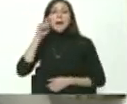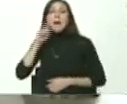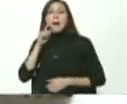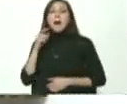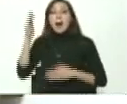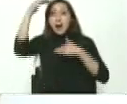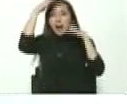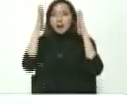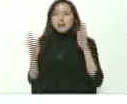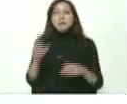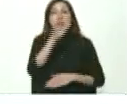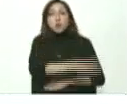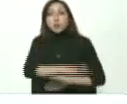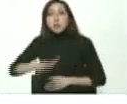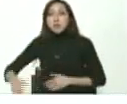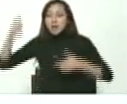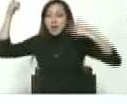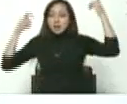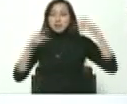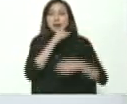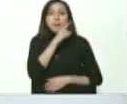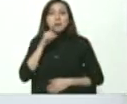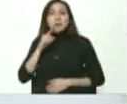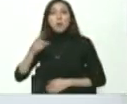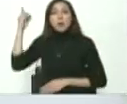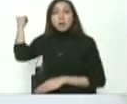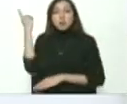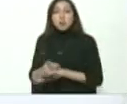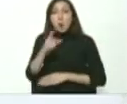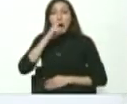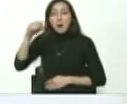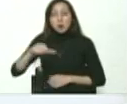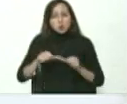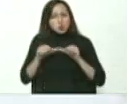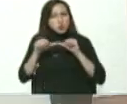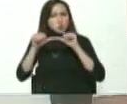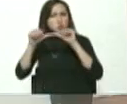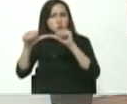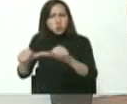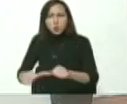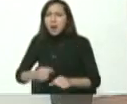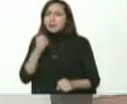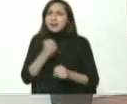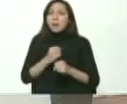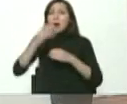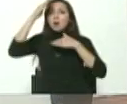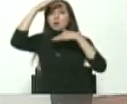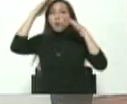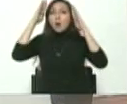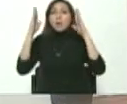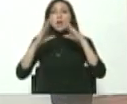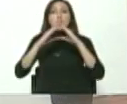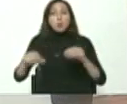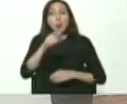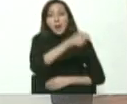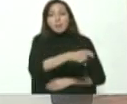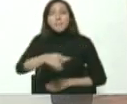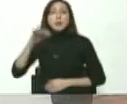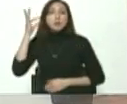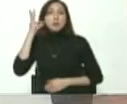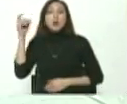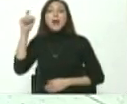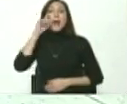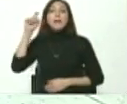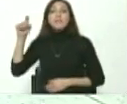nuestro comandante. Siguiendo sus instrucciones, presidente, seguimos avanzando, trabajando y atendiendo a todas esas mujeres